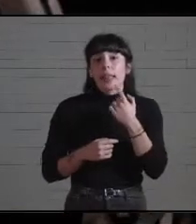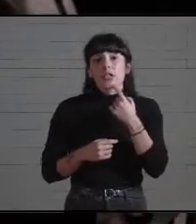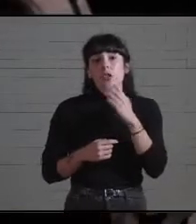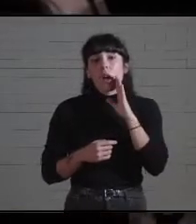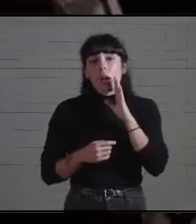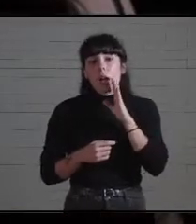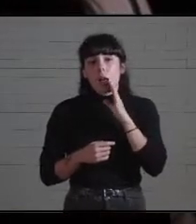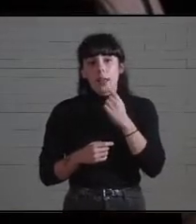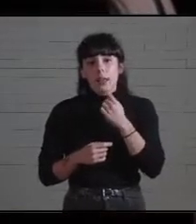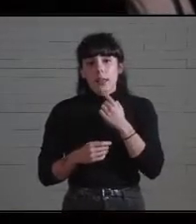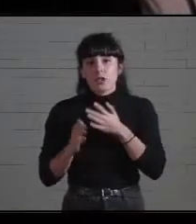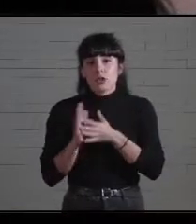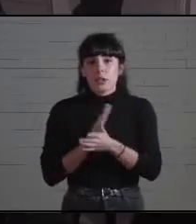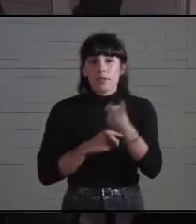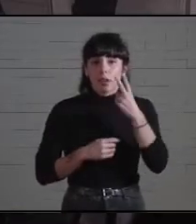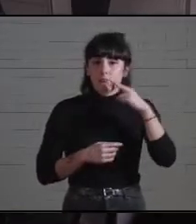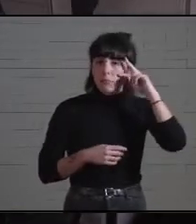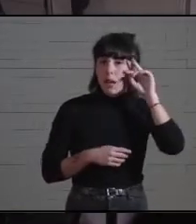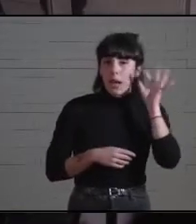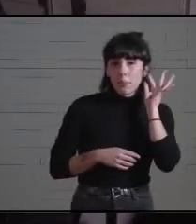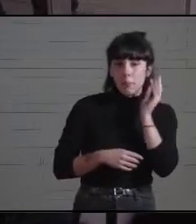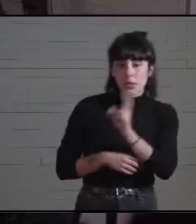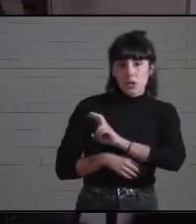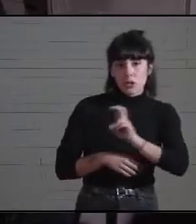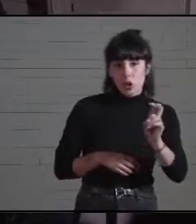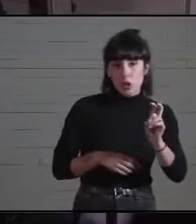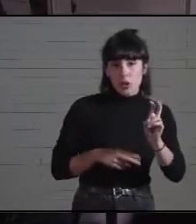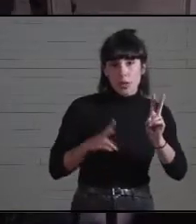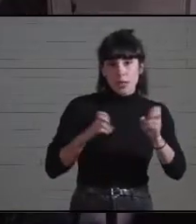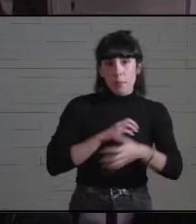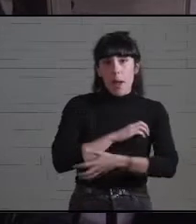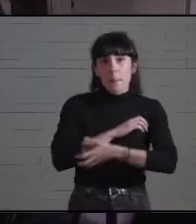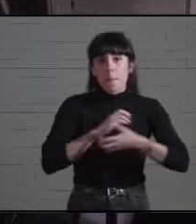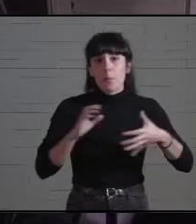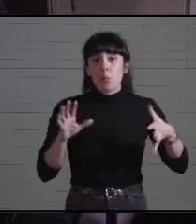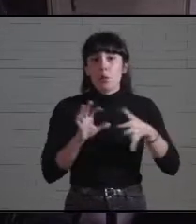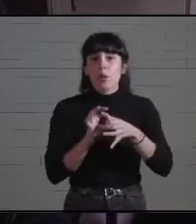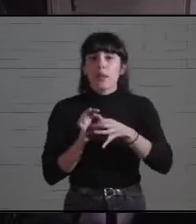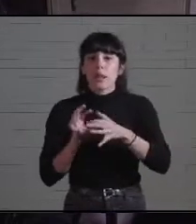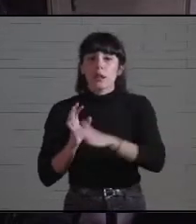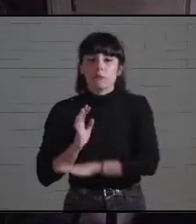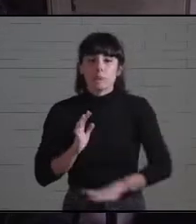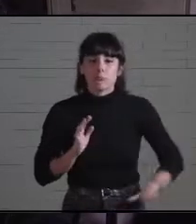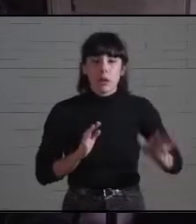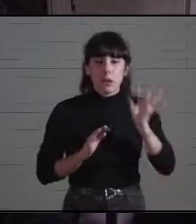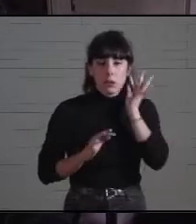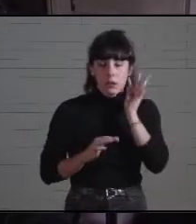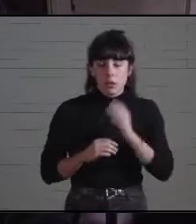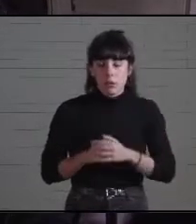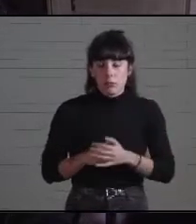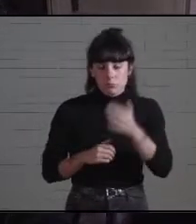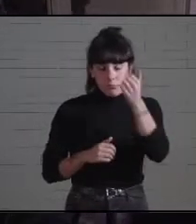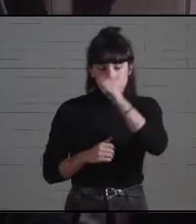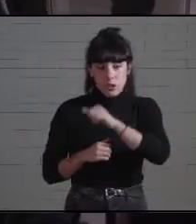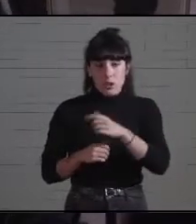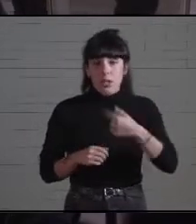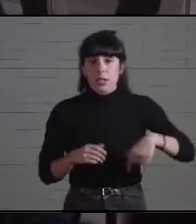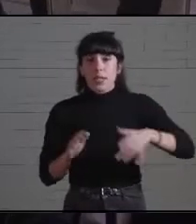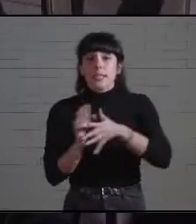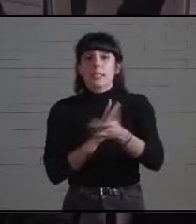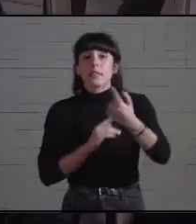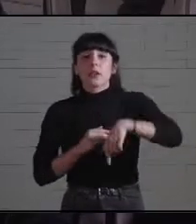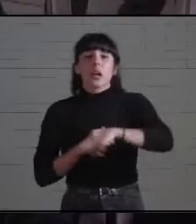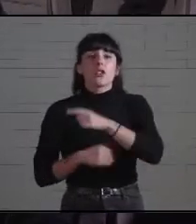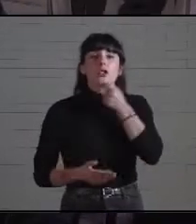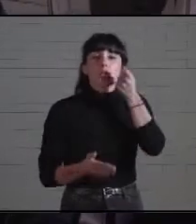otras expertas en temas de pobreza infantil, estamos gastando más a través del